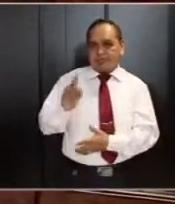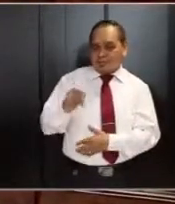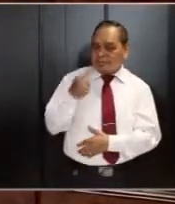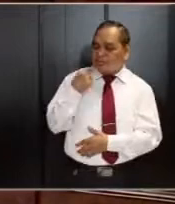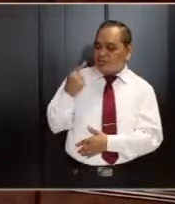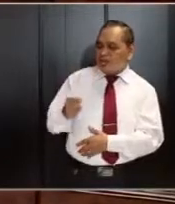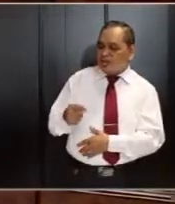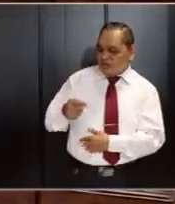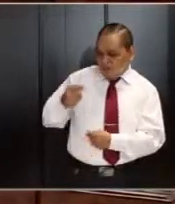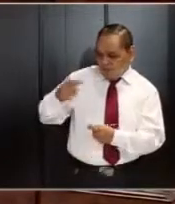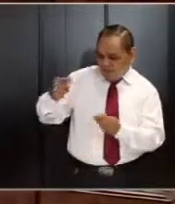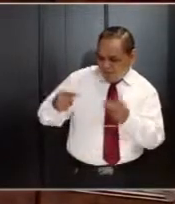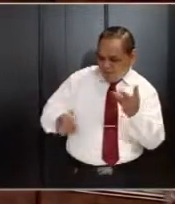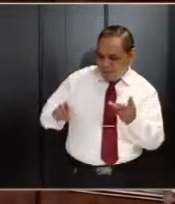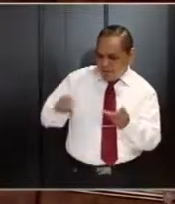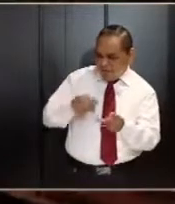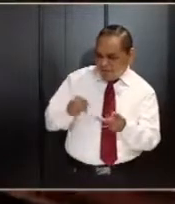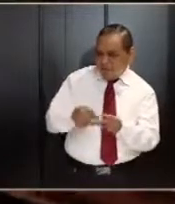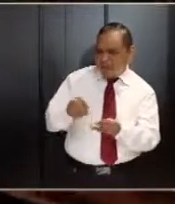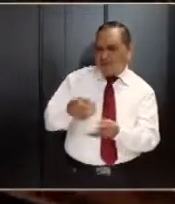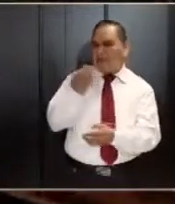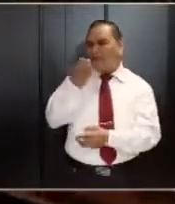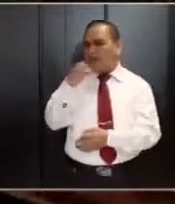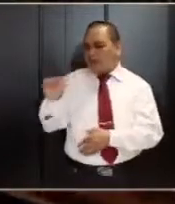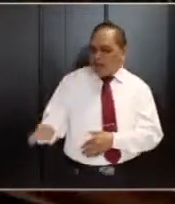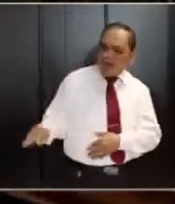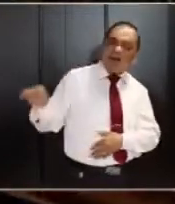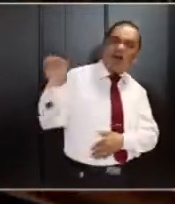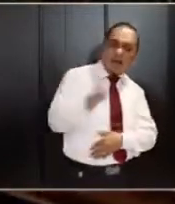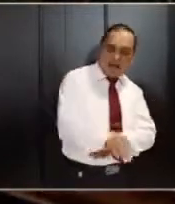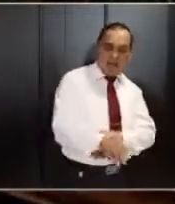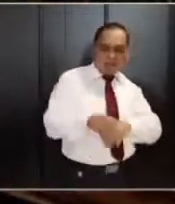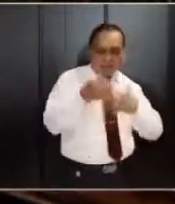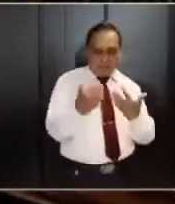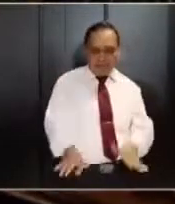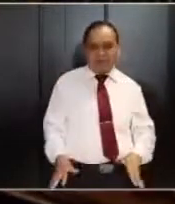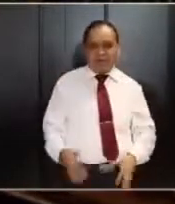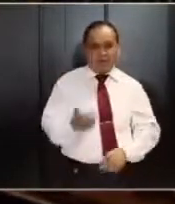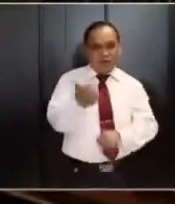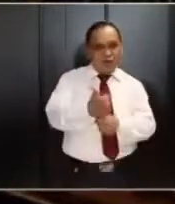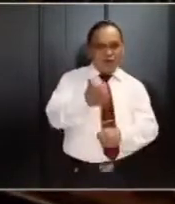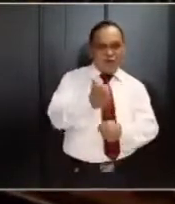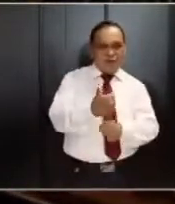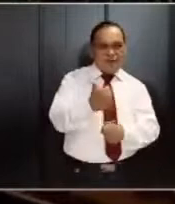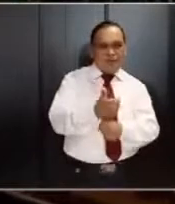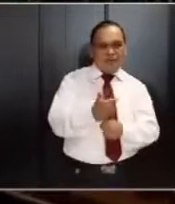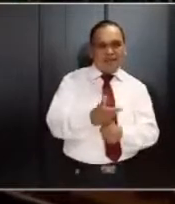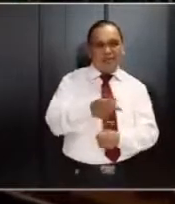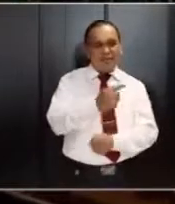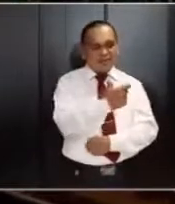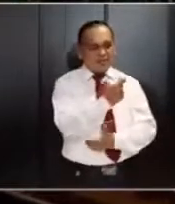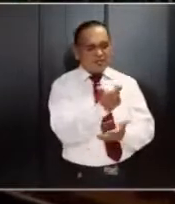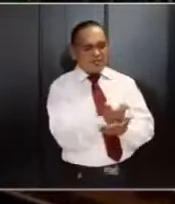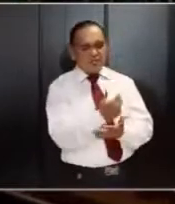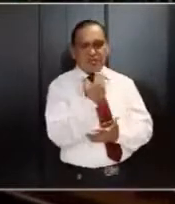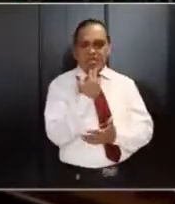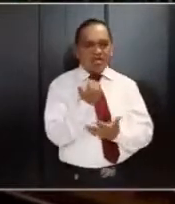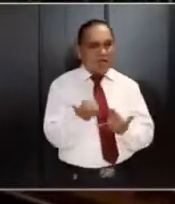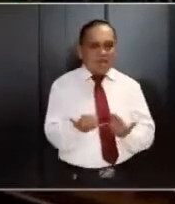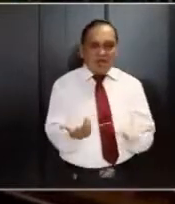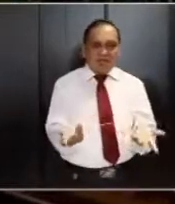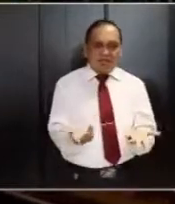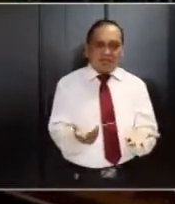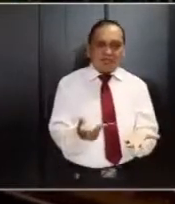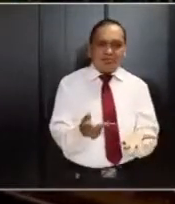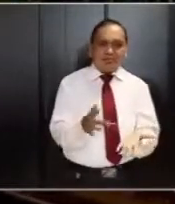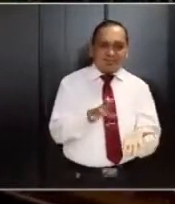quita la banda de excelencia, yo te cambio de escuela, decía mi abuelita. Mi abuelita ni tenía dinero para cambiarme de escuela, pero ella me apoyaba. Así